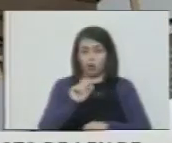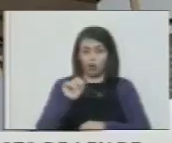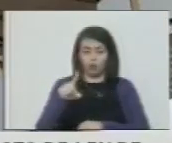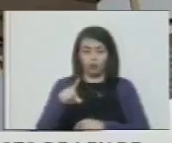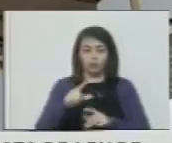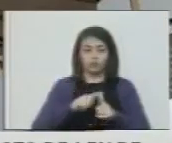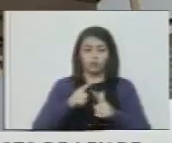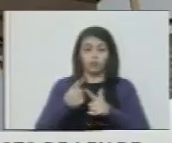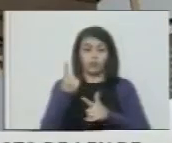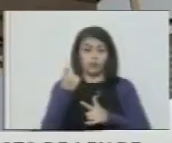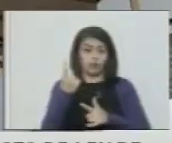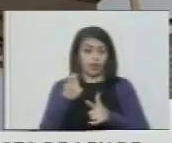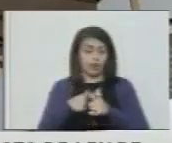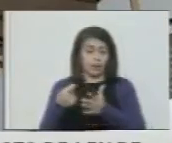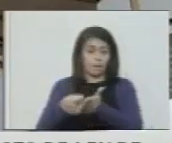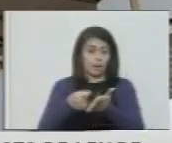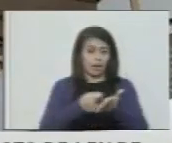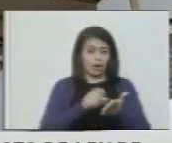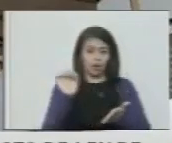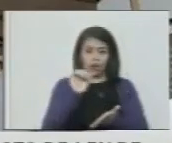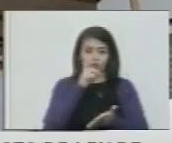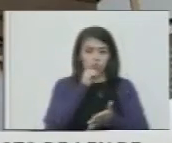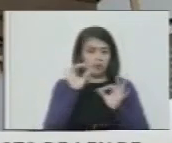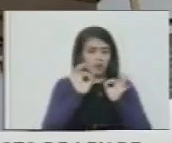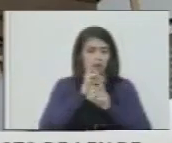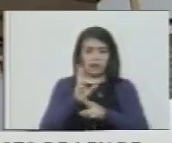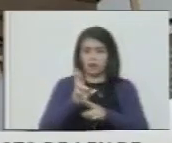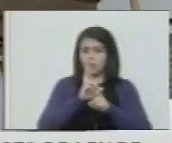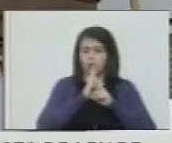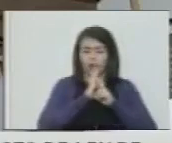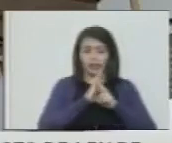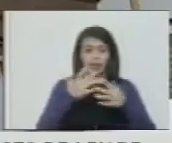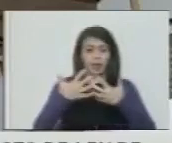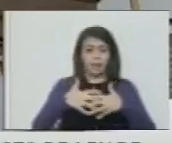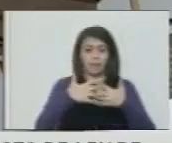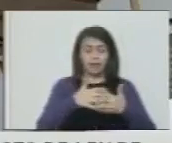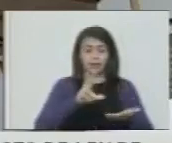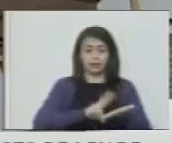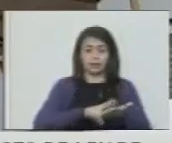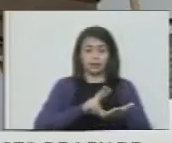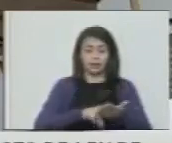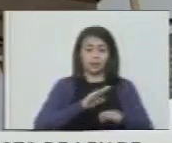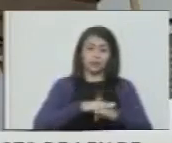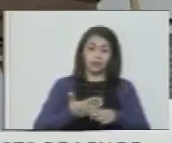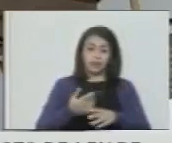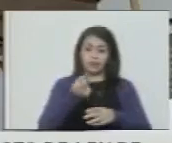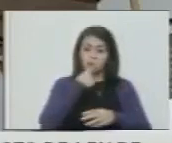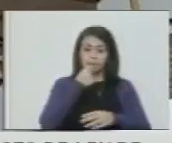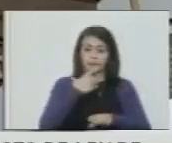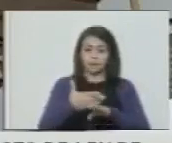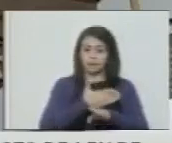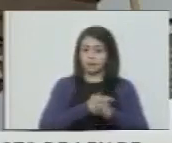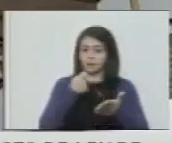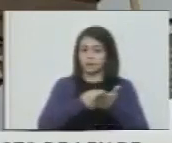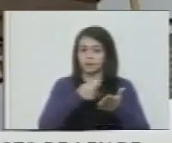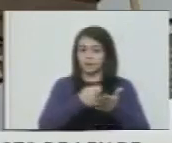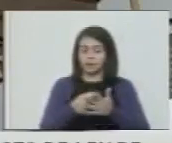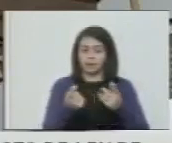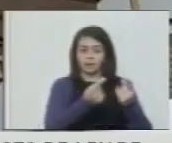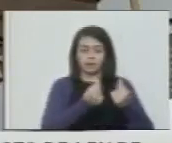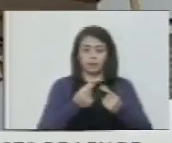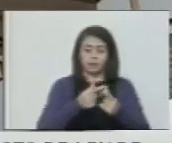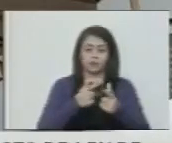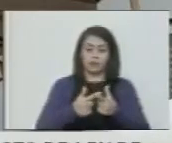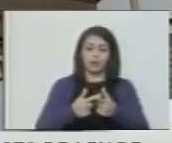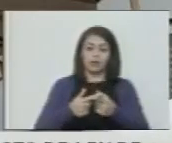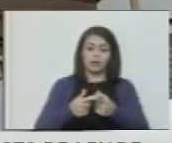elusión, falta de pago o ausencia de respuesta por parte de las empresas de seguros, de medicina prepagada y las financiadoras